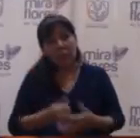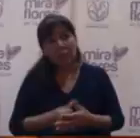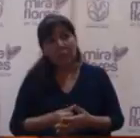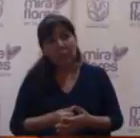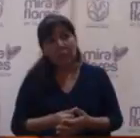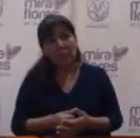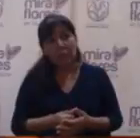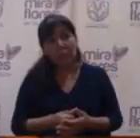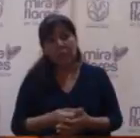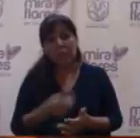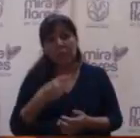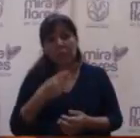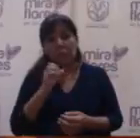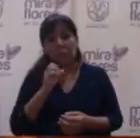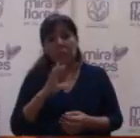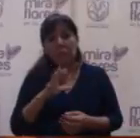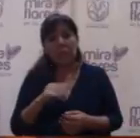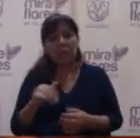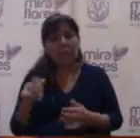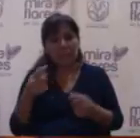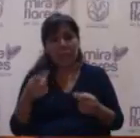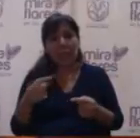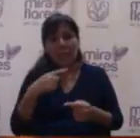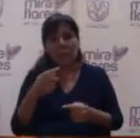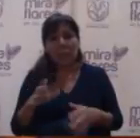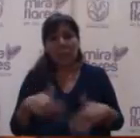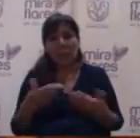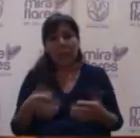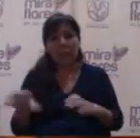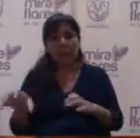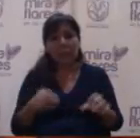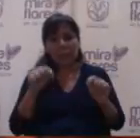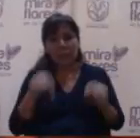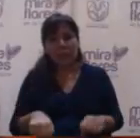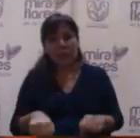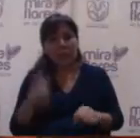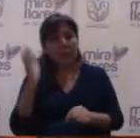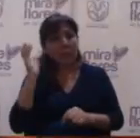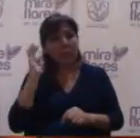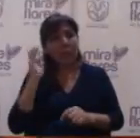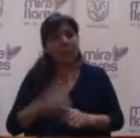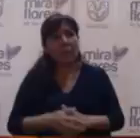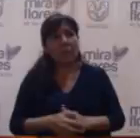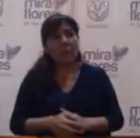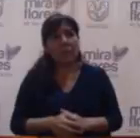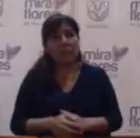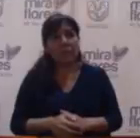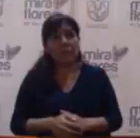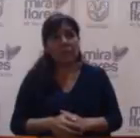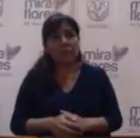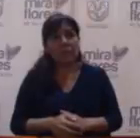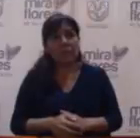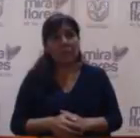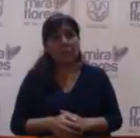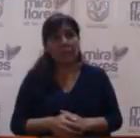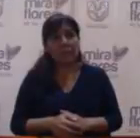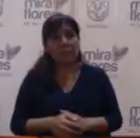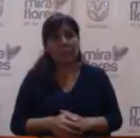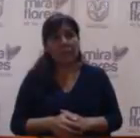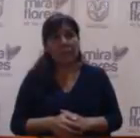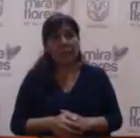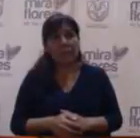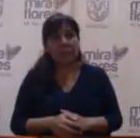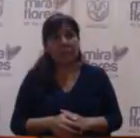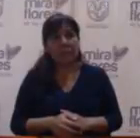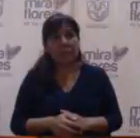de replicarlo aquí en Miraflores. Ahora, es cierto que el israelita tiene ese sentido de voluntariado muy fuerte, muy